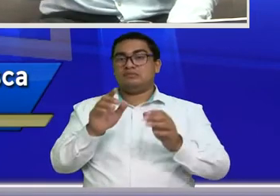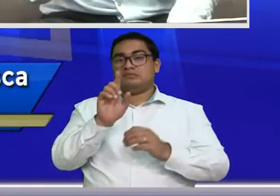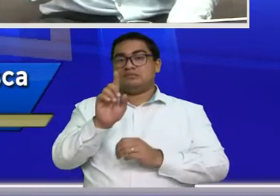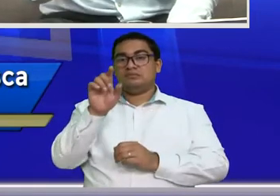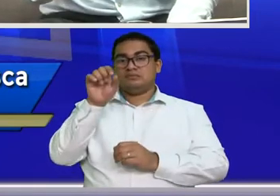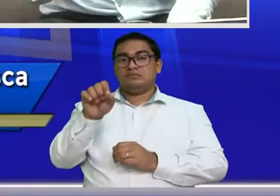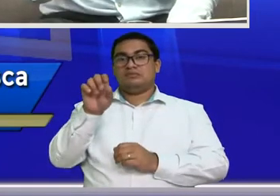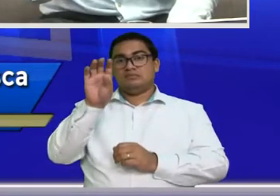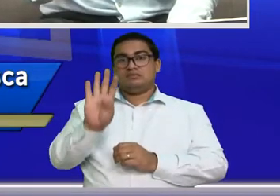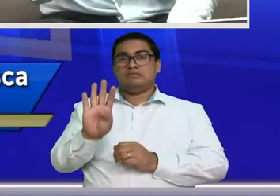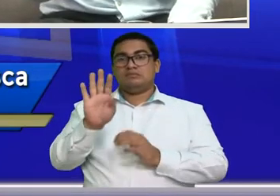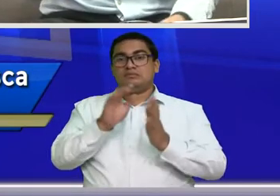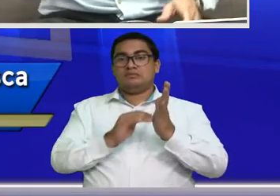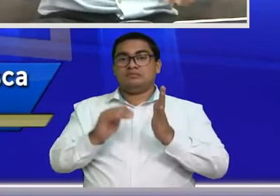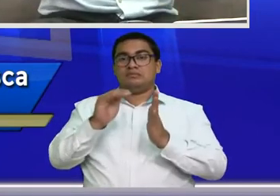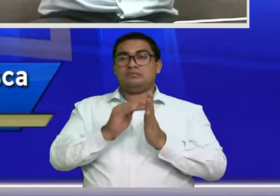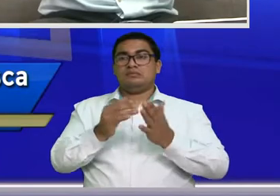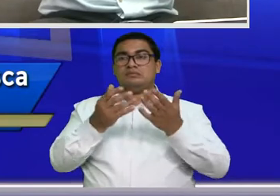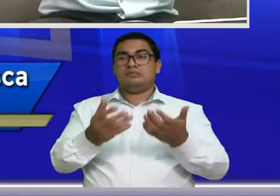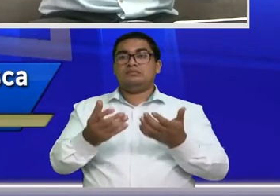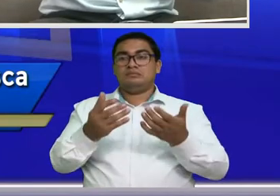1.4, ¿verdad? O sea,